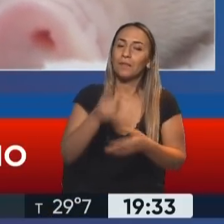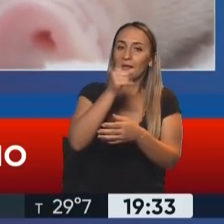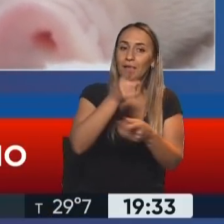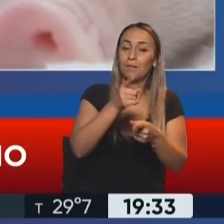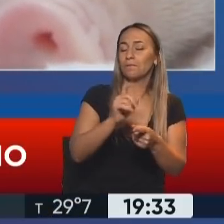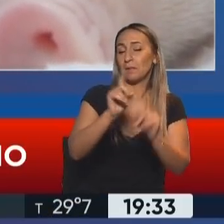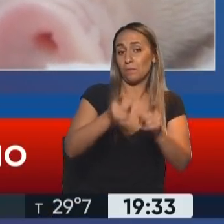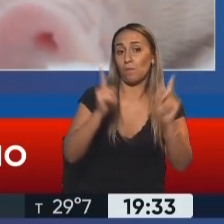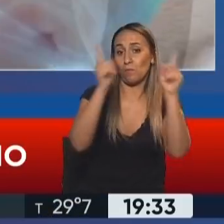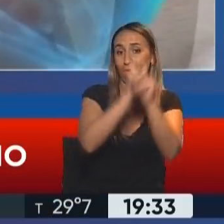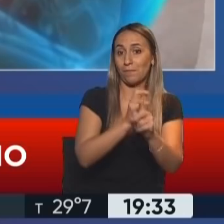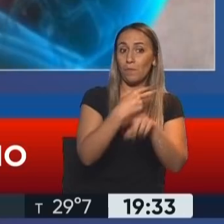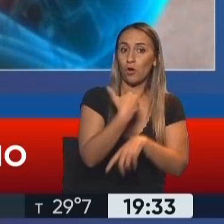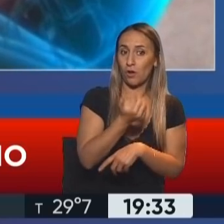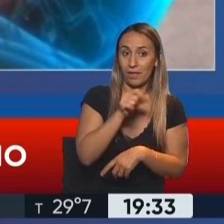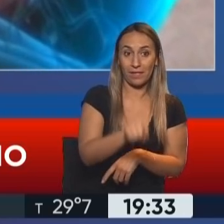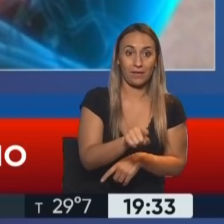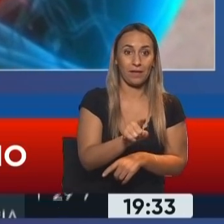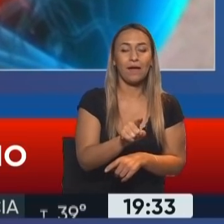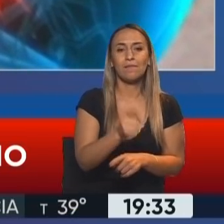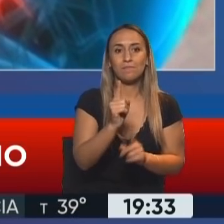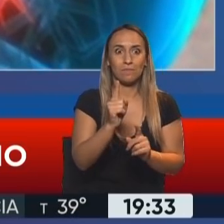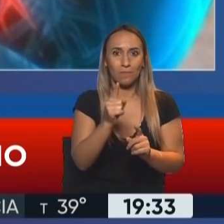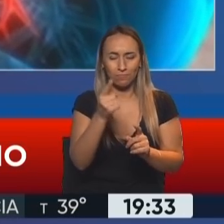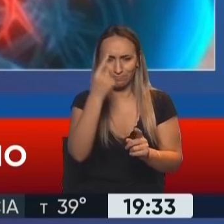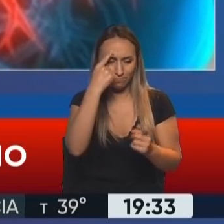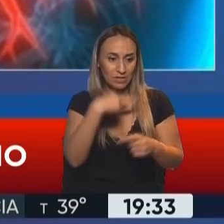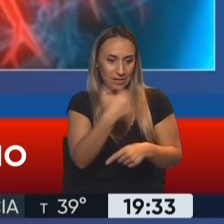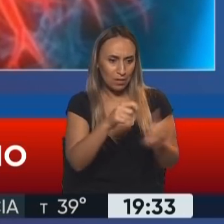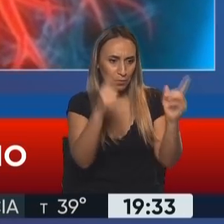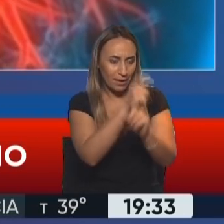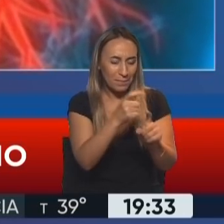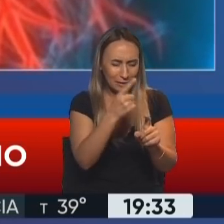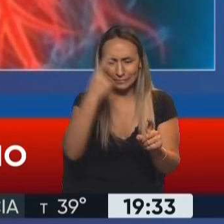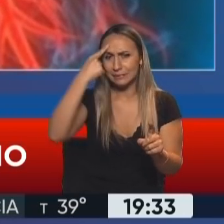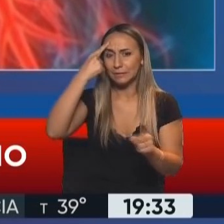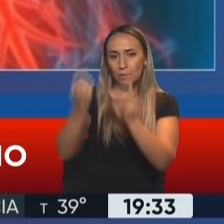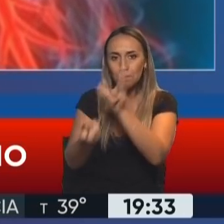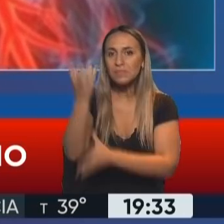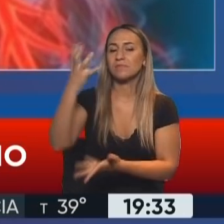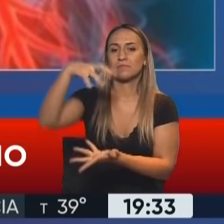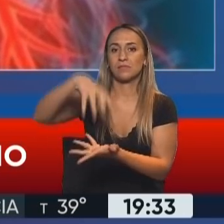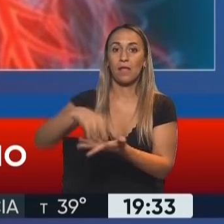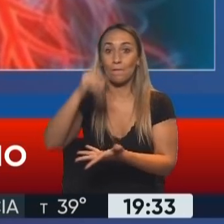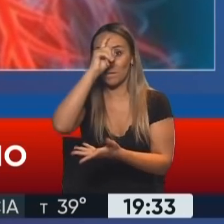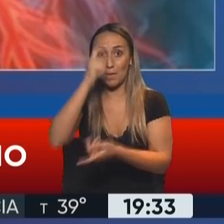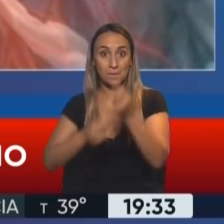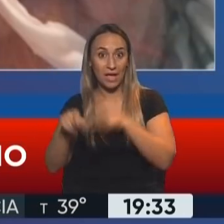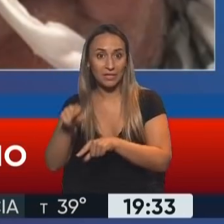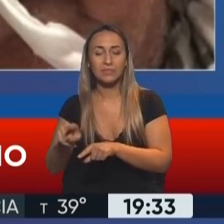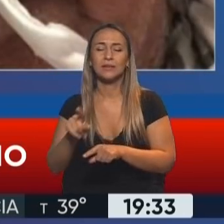raíz de un problema de una hija por la cual quería esa industria farmacéutica, él hace una compañía